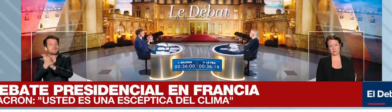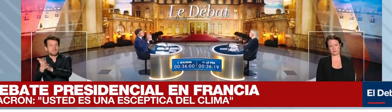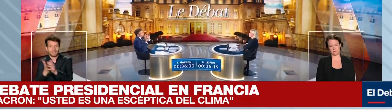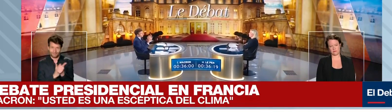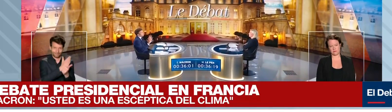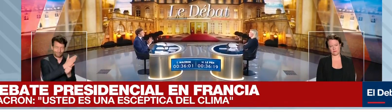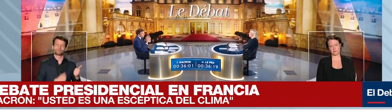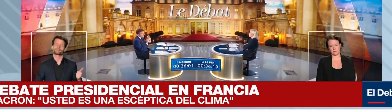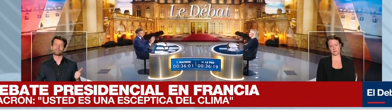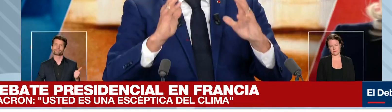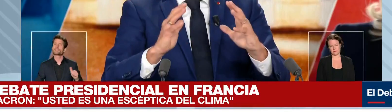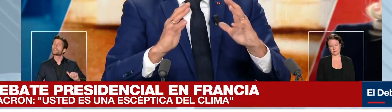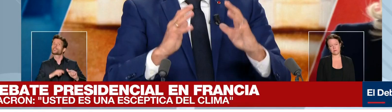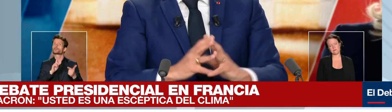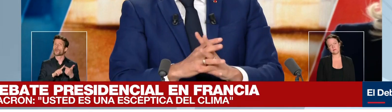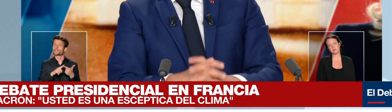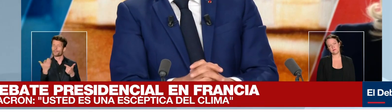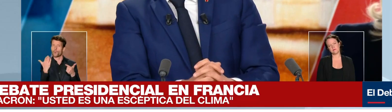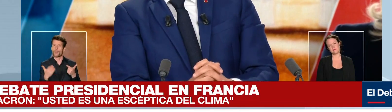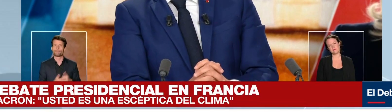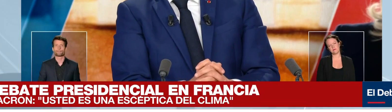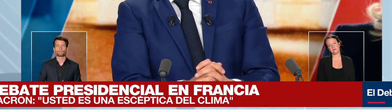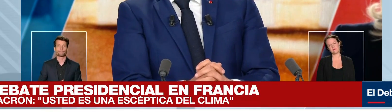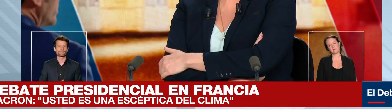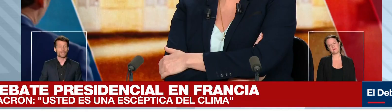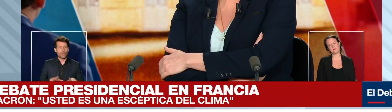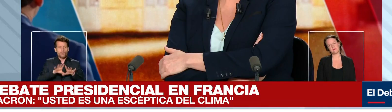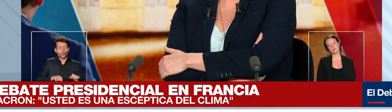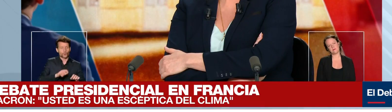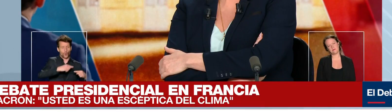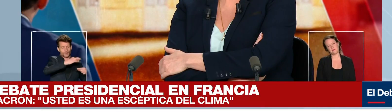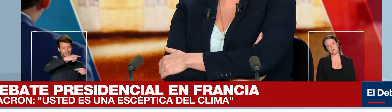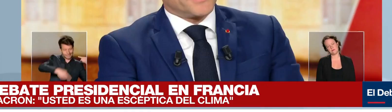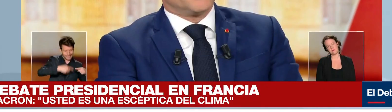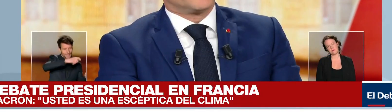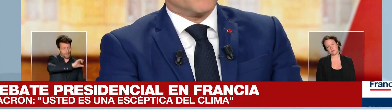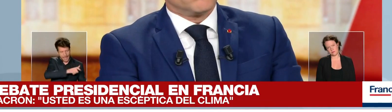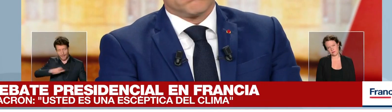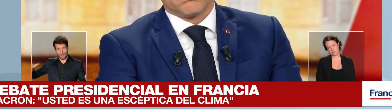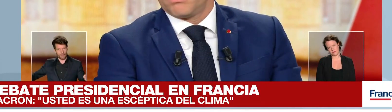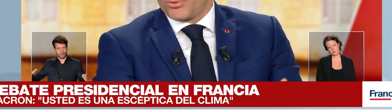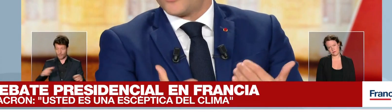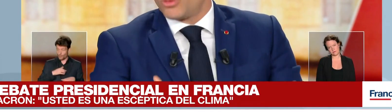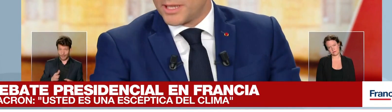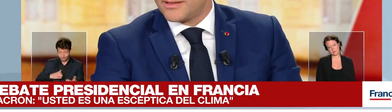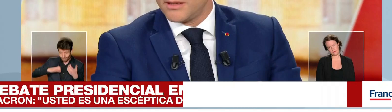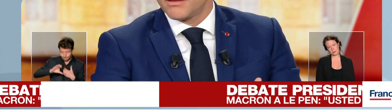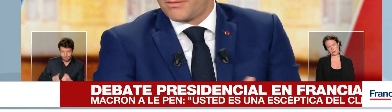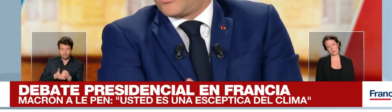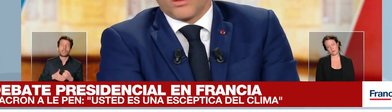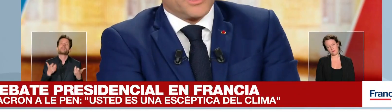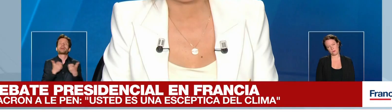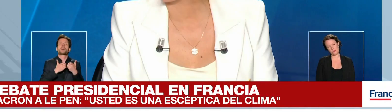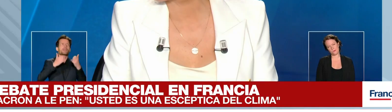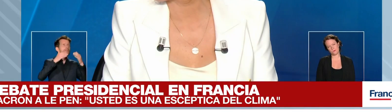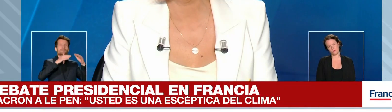Después, la segunda medida es continuar acompañando la evolución de los grandes ciclos productivos y de modo de vida. La renovación térmica de los edificios para